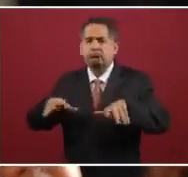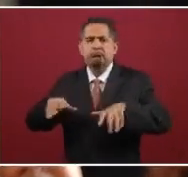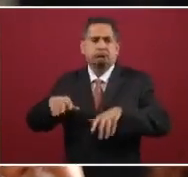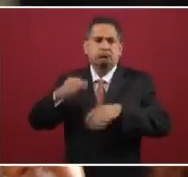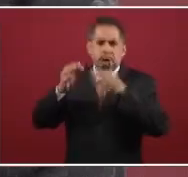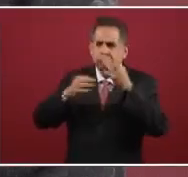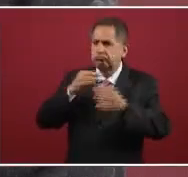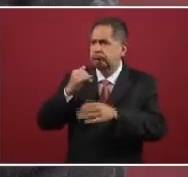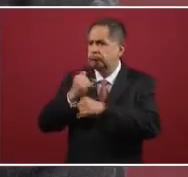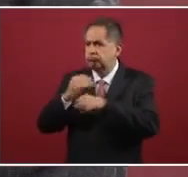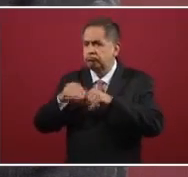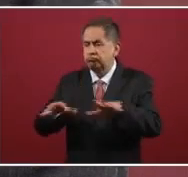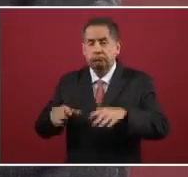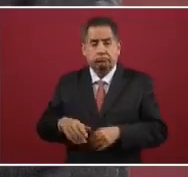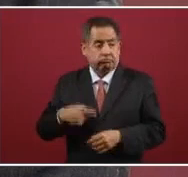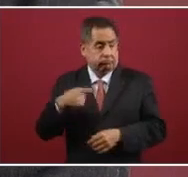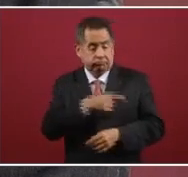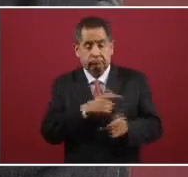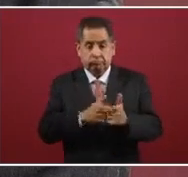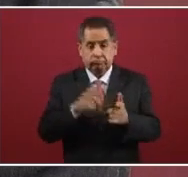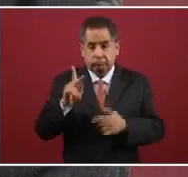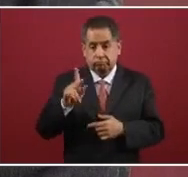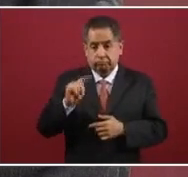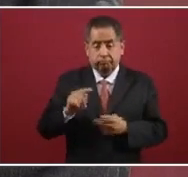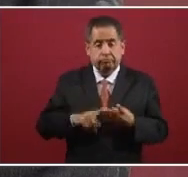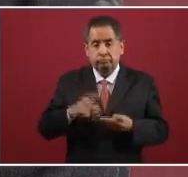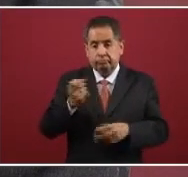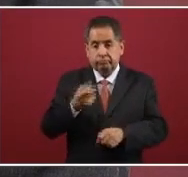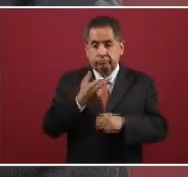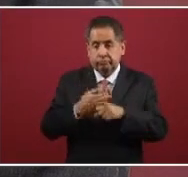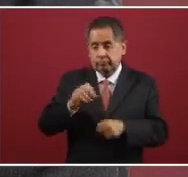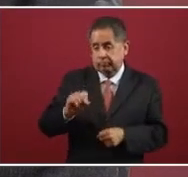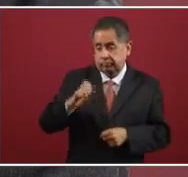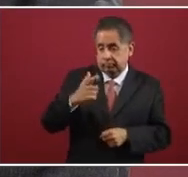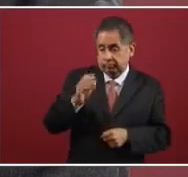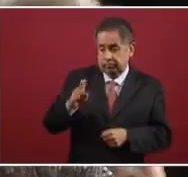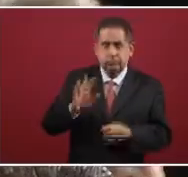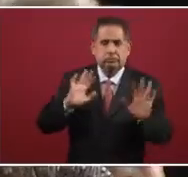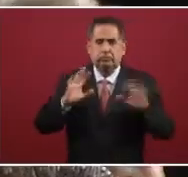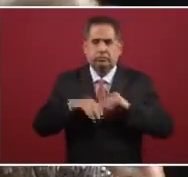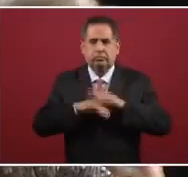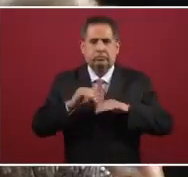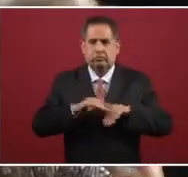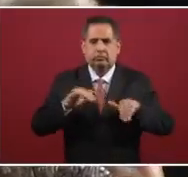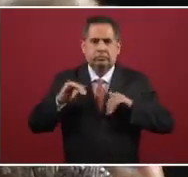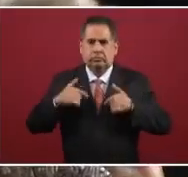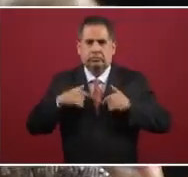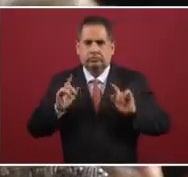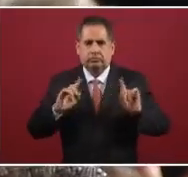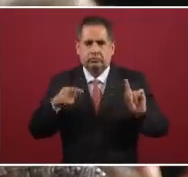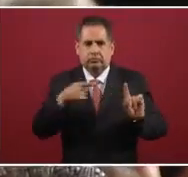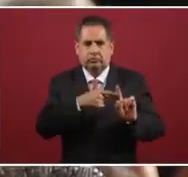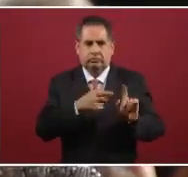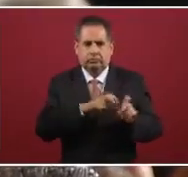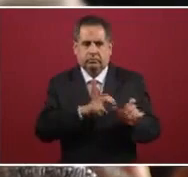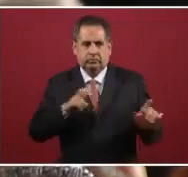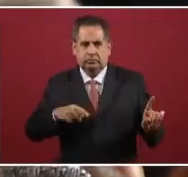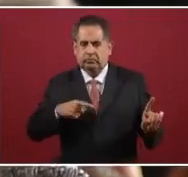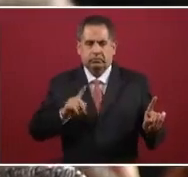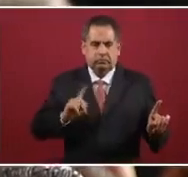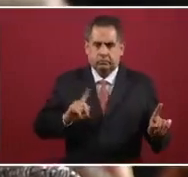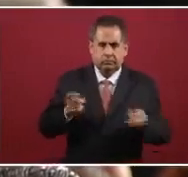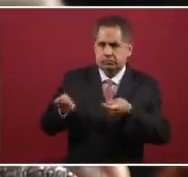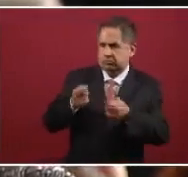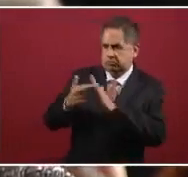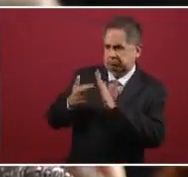que la misma bancada del partido y la Secretaría de Gobernación se deslindó totalmente de esa propuesta. También